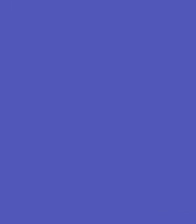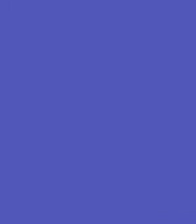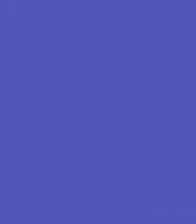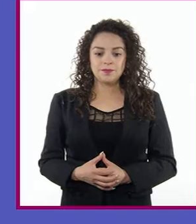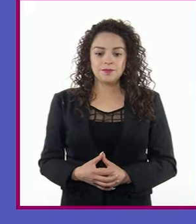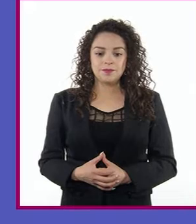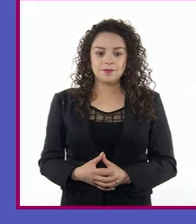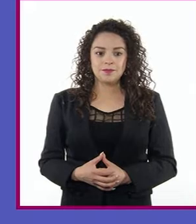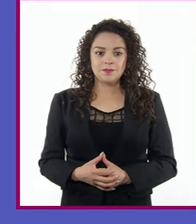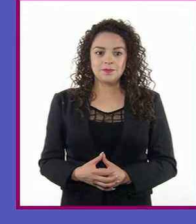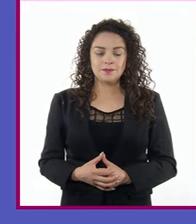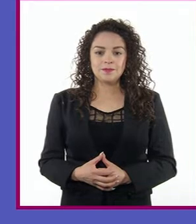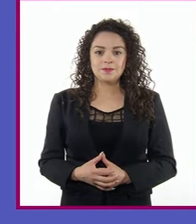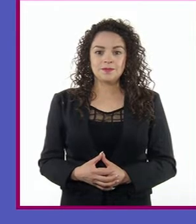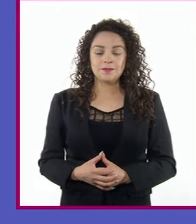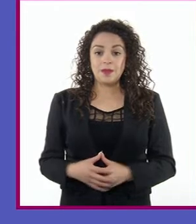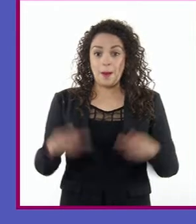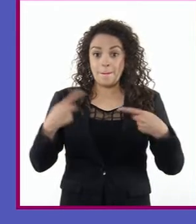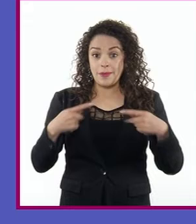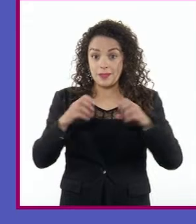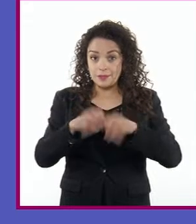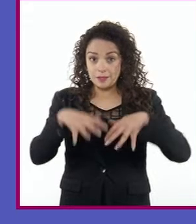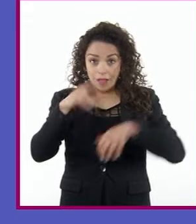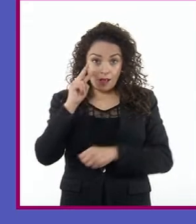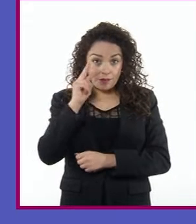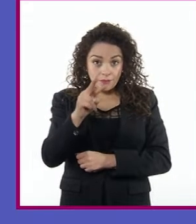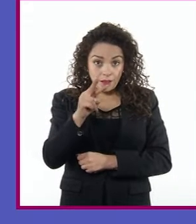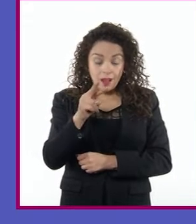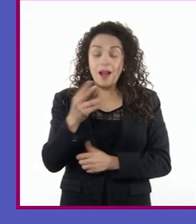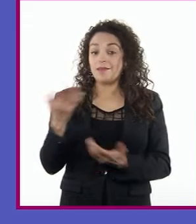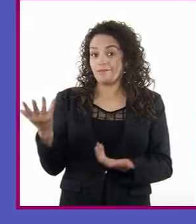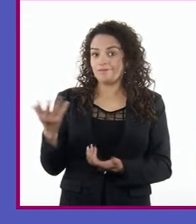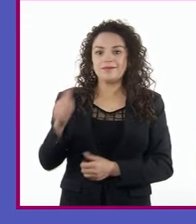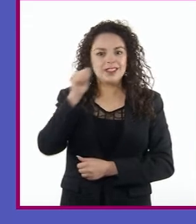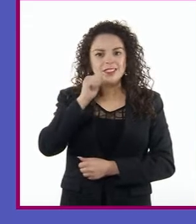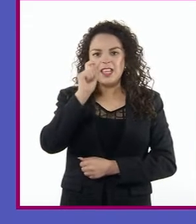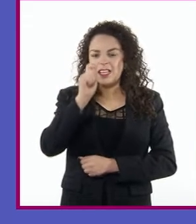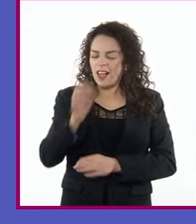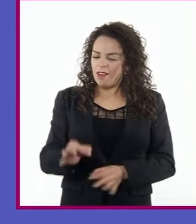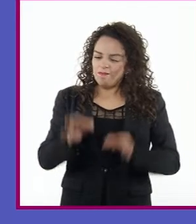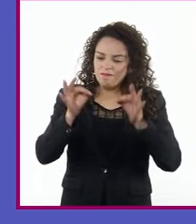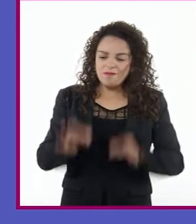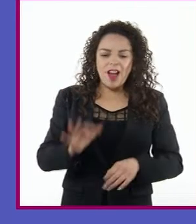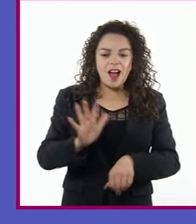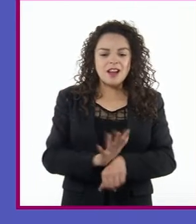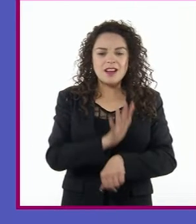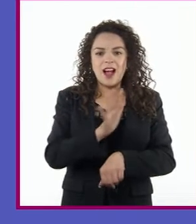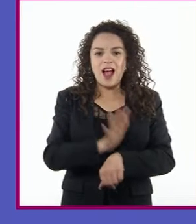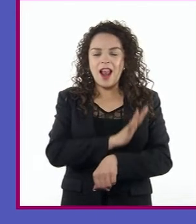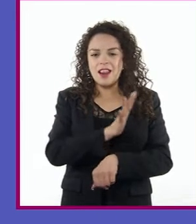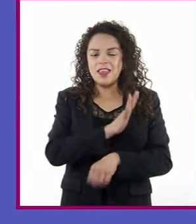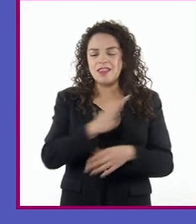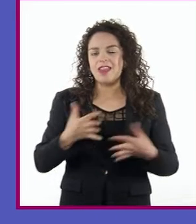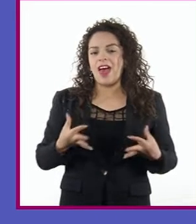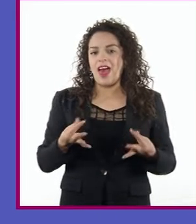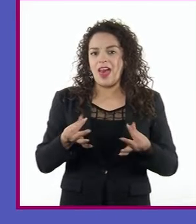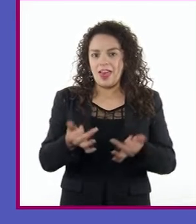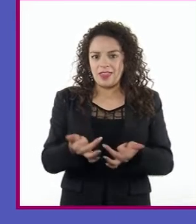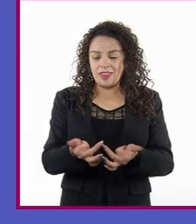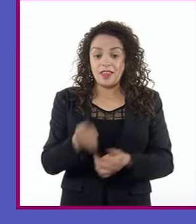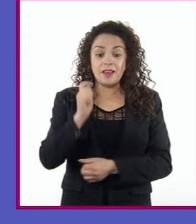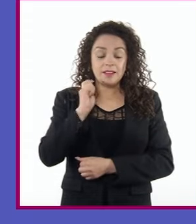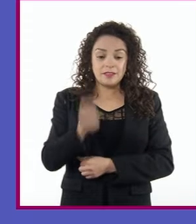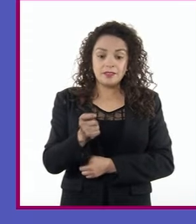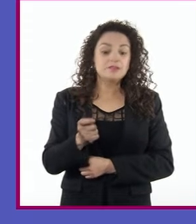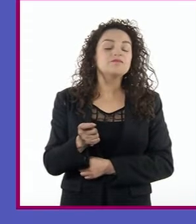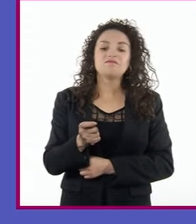El cliente y el espectador podrán estar siempre seguros de recibir un producto profesional de calidad, donde nuestro personal ha puesto toda su pasión y